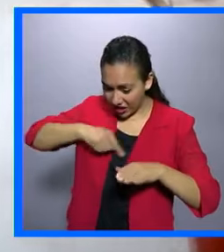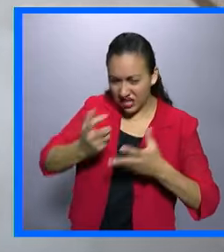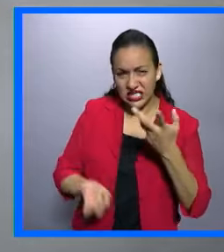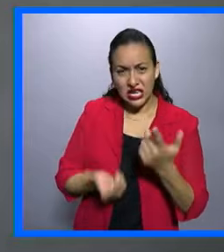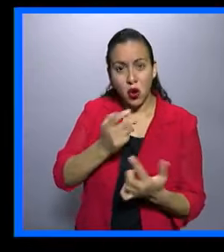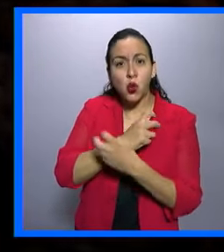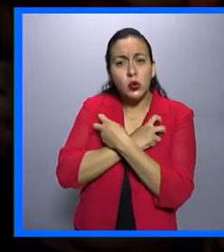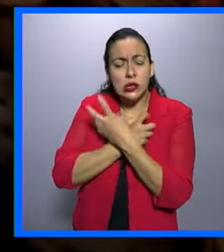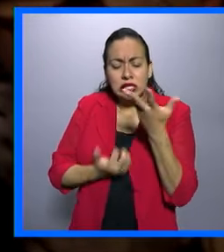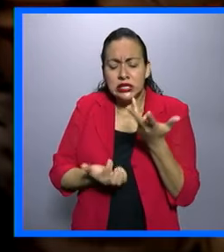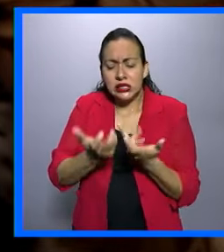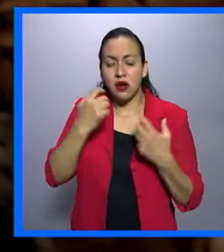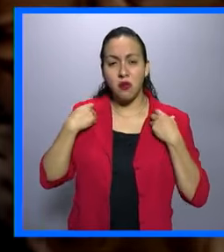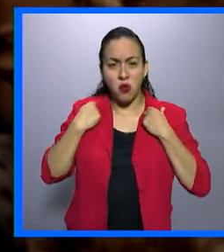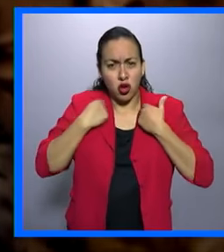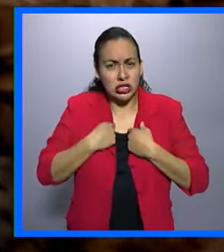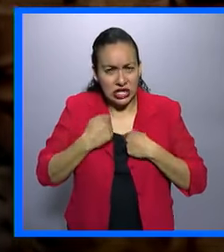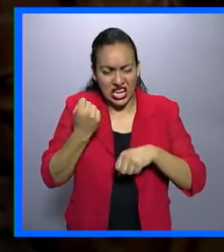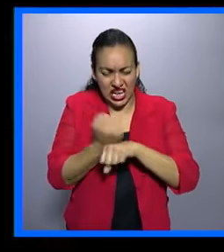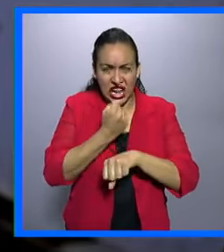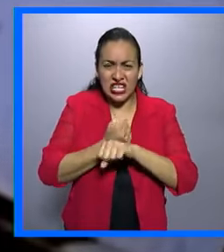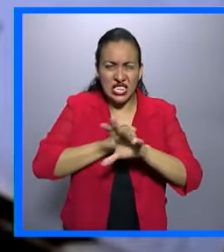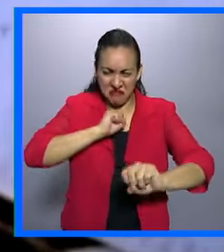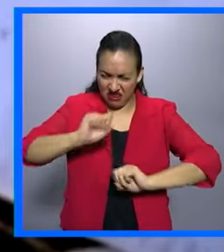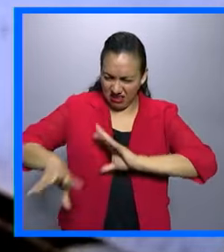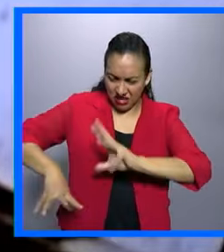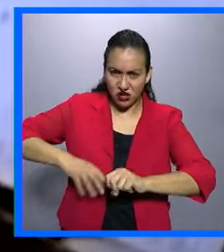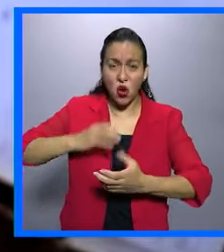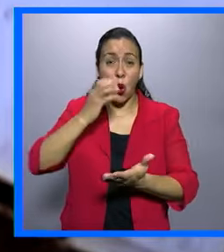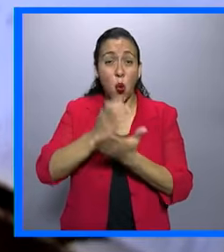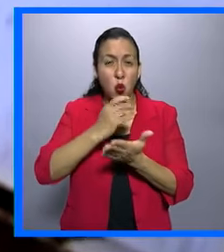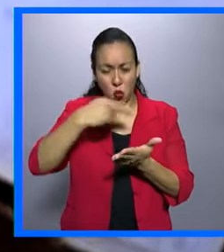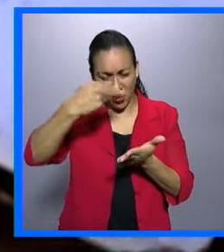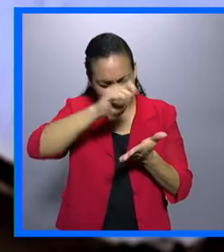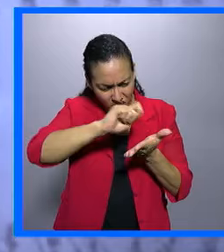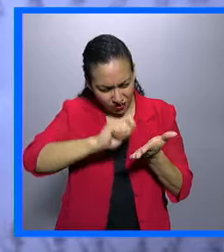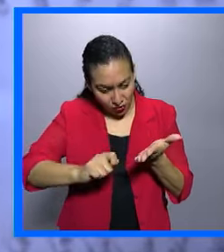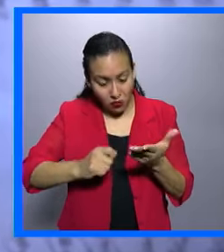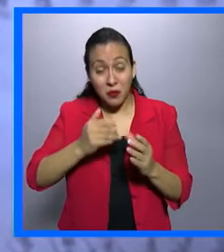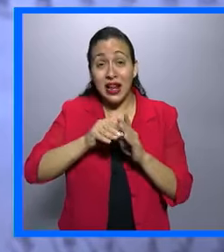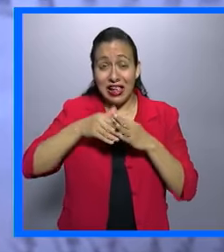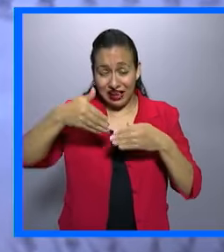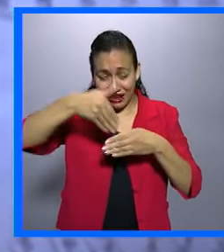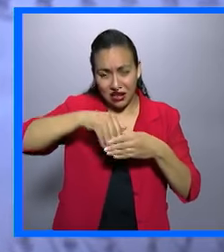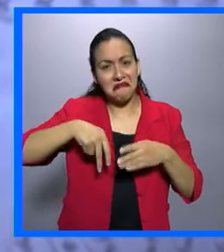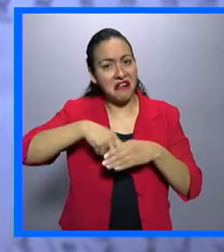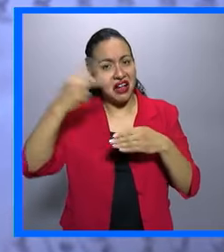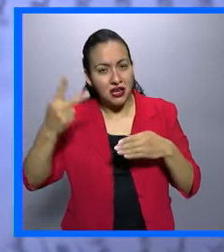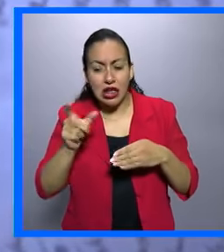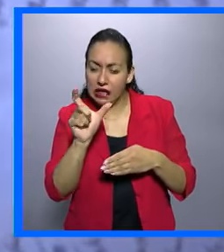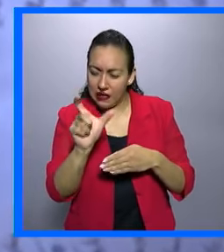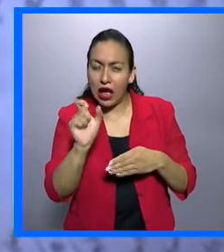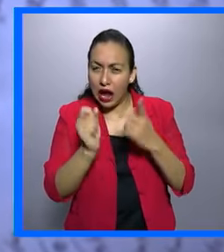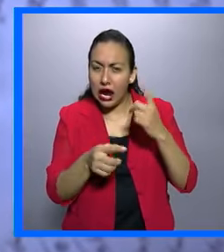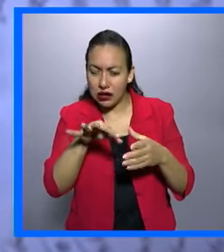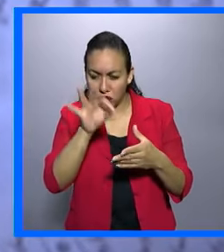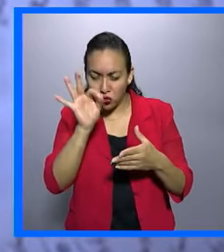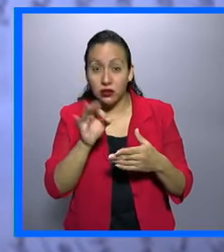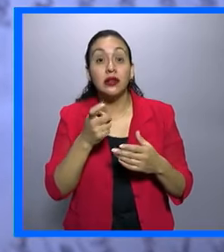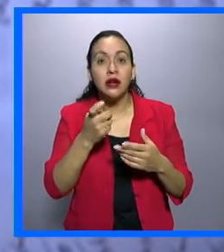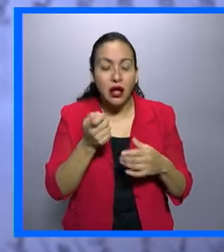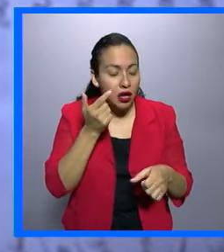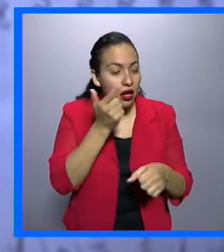calcinados, mochilas, zapatos amontonados, un cuaderno con nombres, carteras vacías y algunas identificaciones fueron